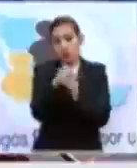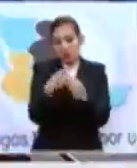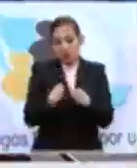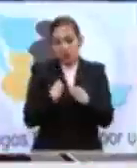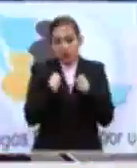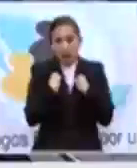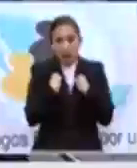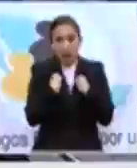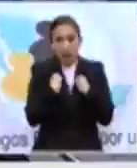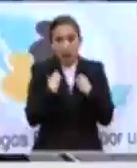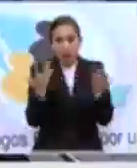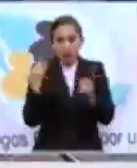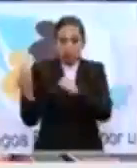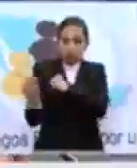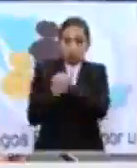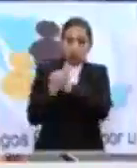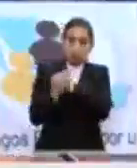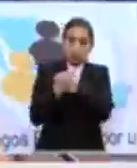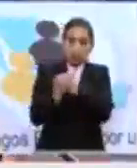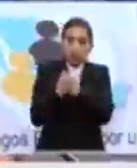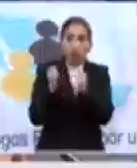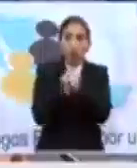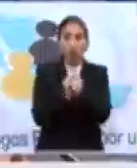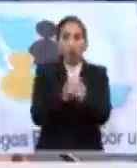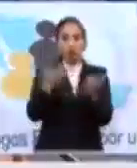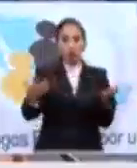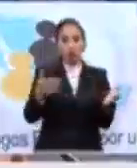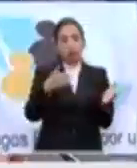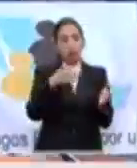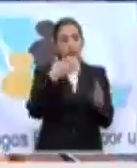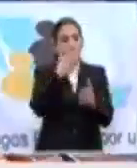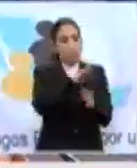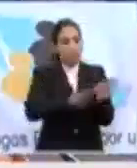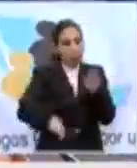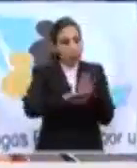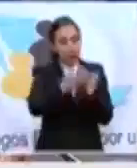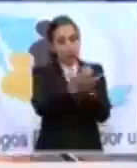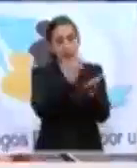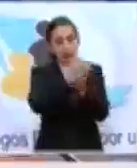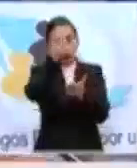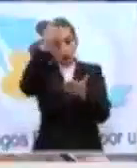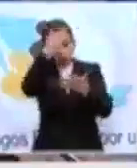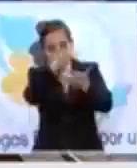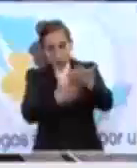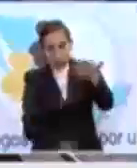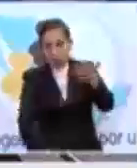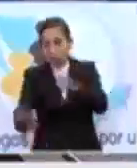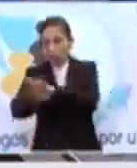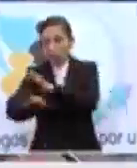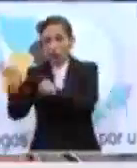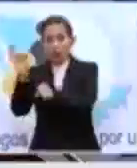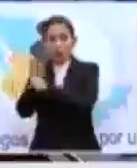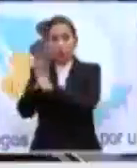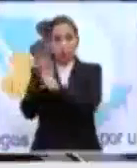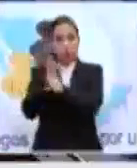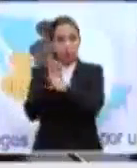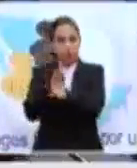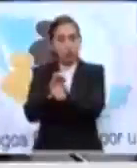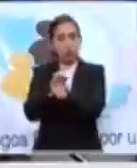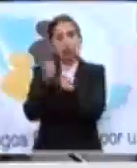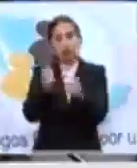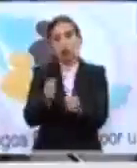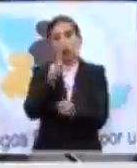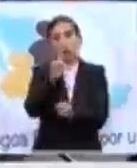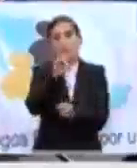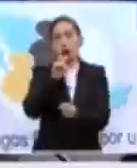vida, a ser protegidos con paquetes básicos como los del catálogo universal y el Fondo de Protección del Seguro